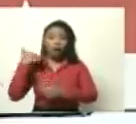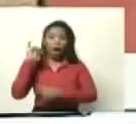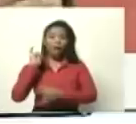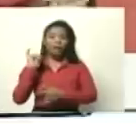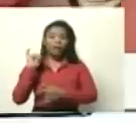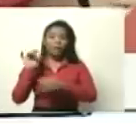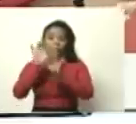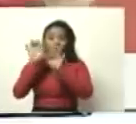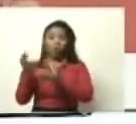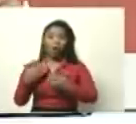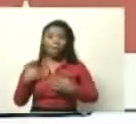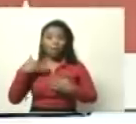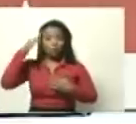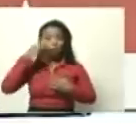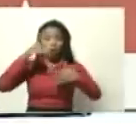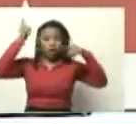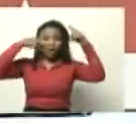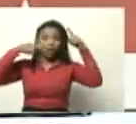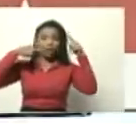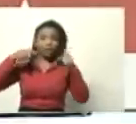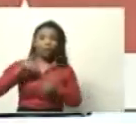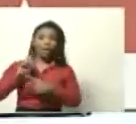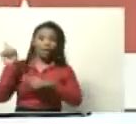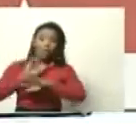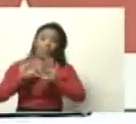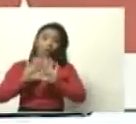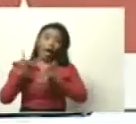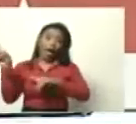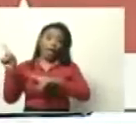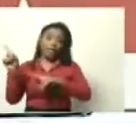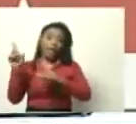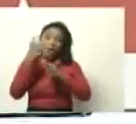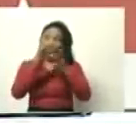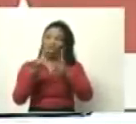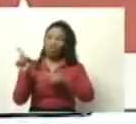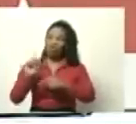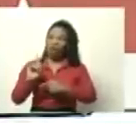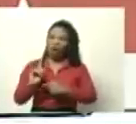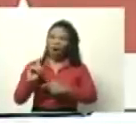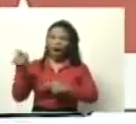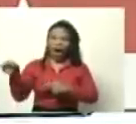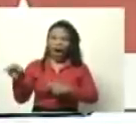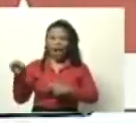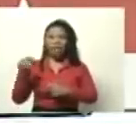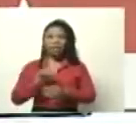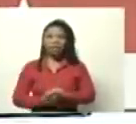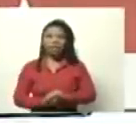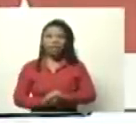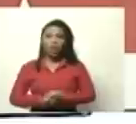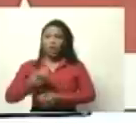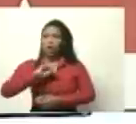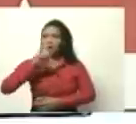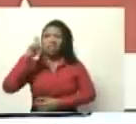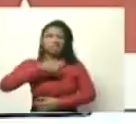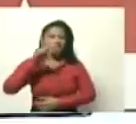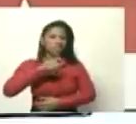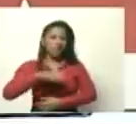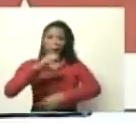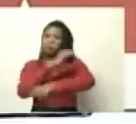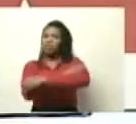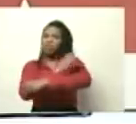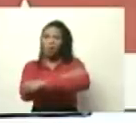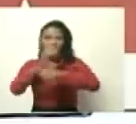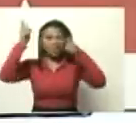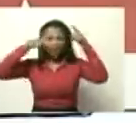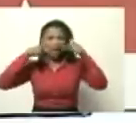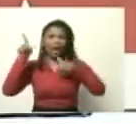Le regaló un bate a mi comandante Chávez, entonces ya lo descalifican. No, vale, no necesita ser ni opositor ni